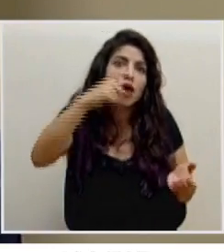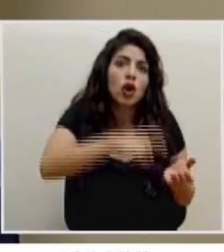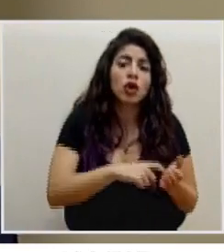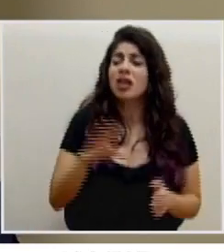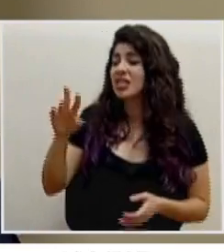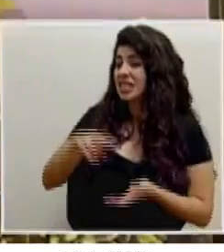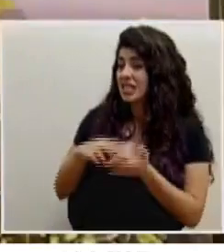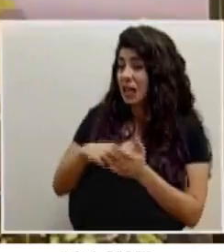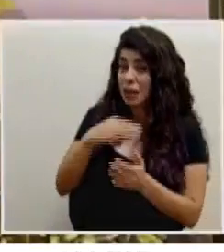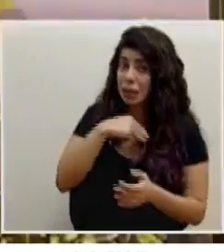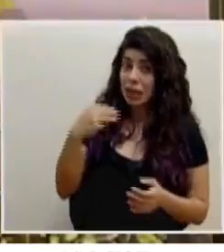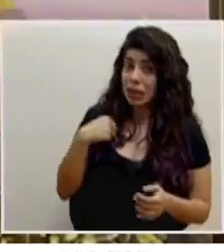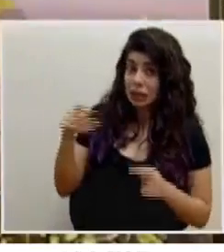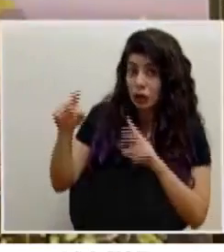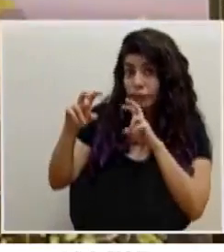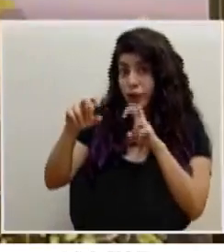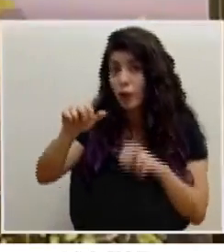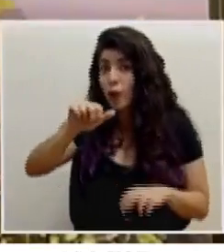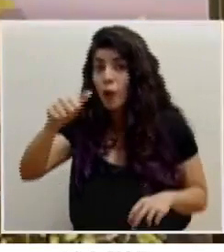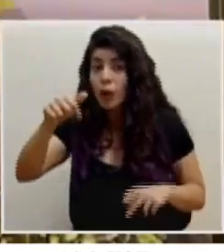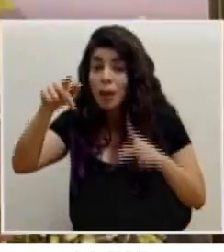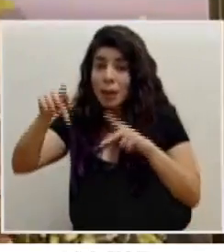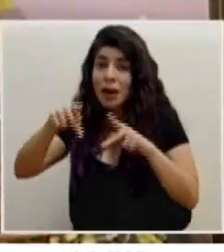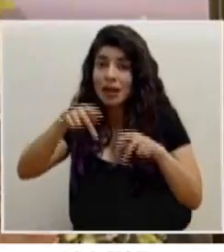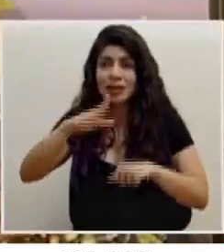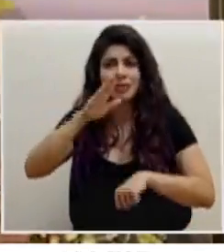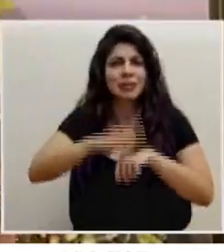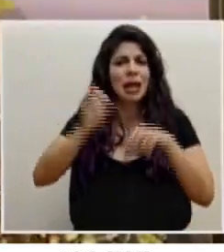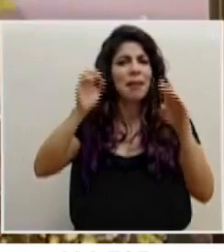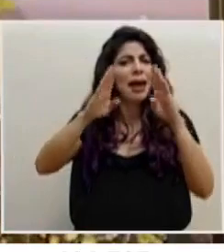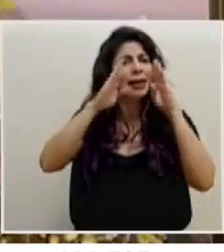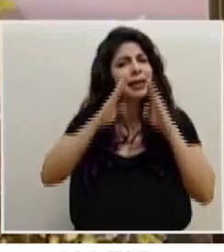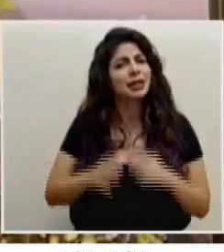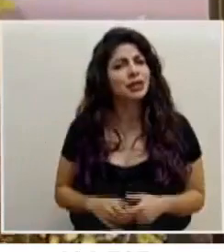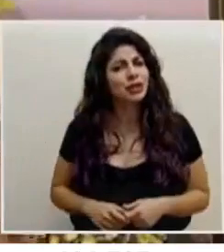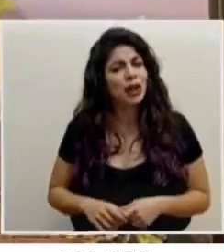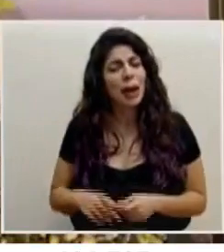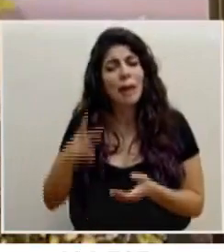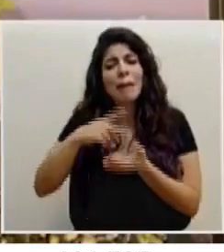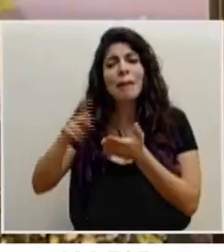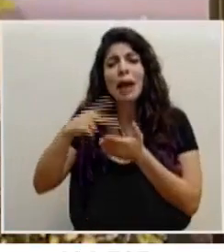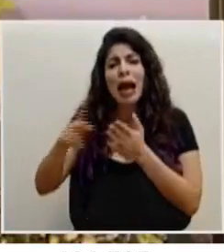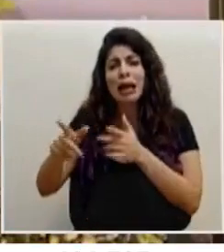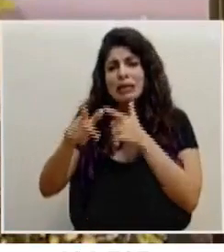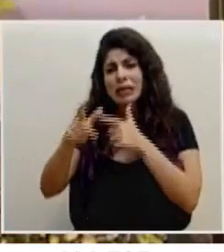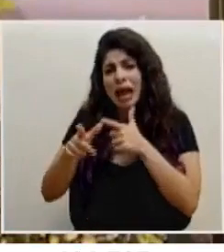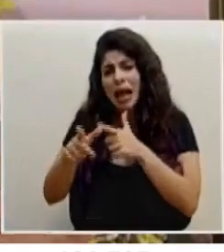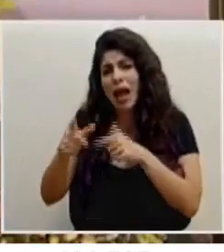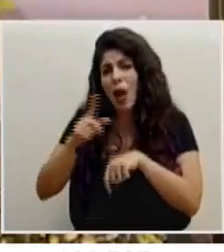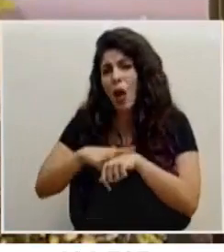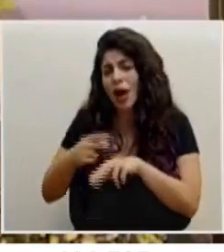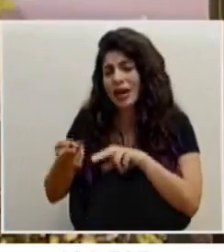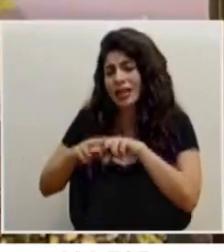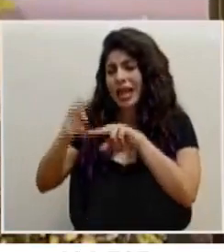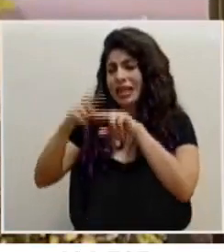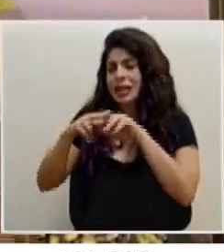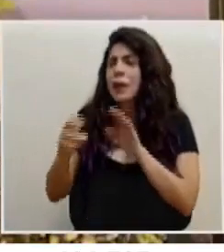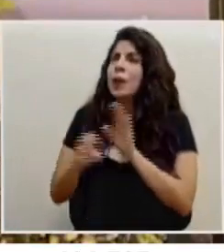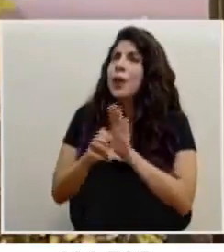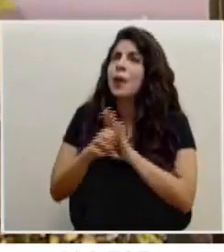Ministerio están analizando otros casos en donde sí llama la atención el pago excesivo de horas extra. Por ejemplo,